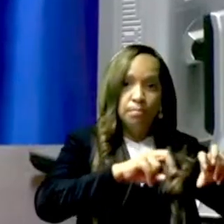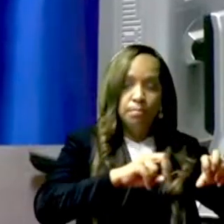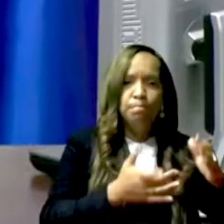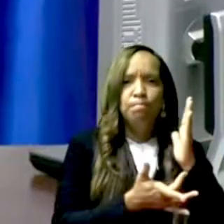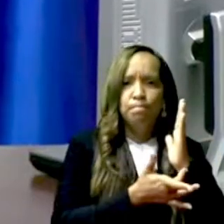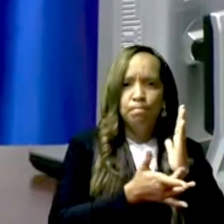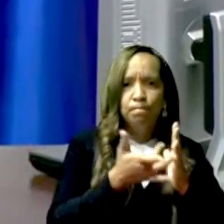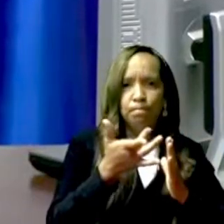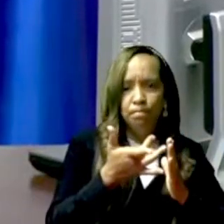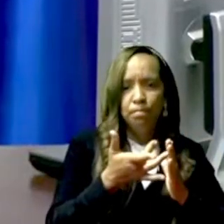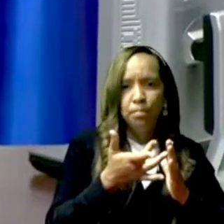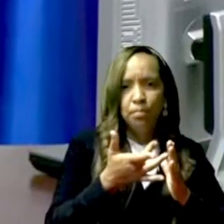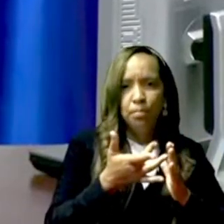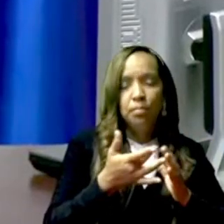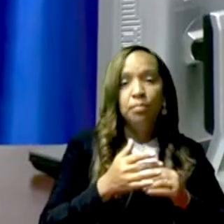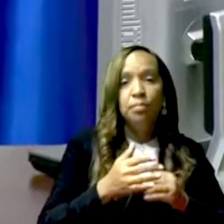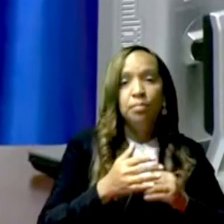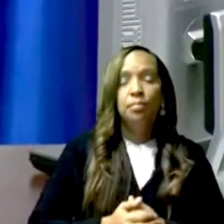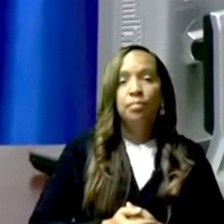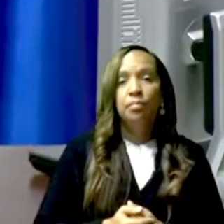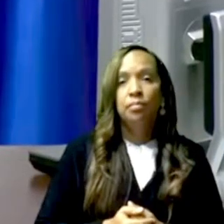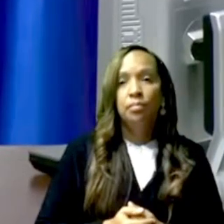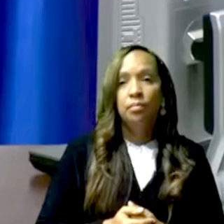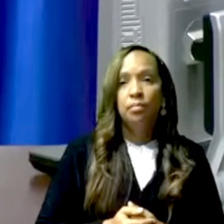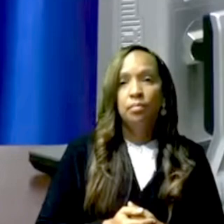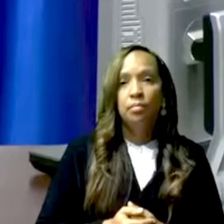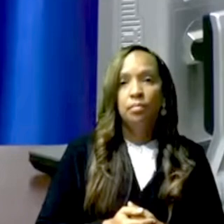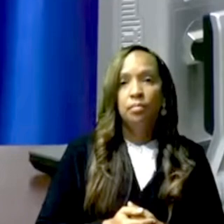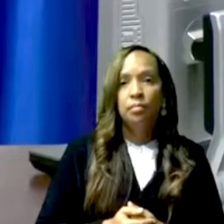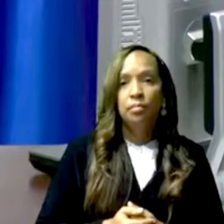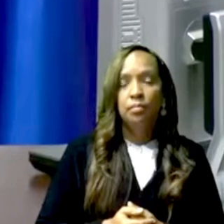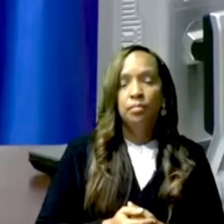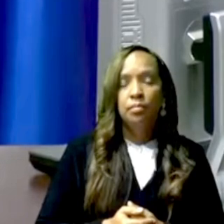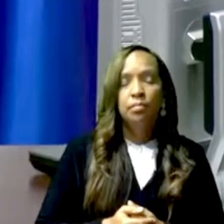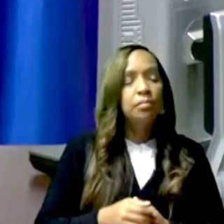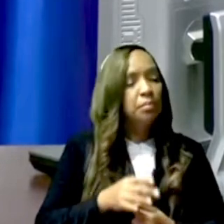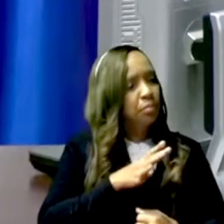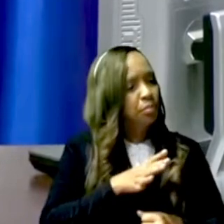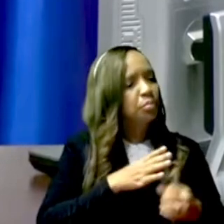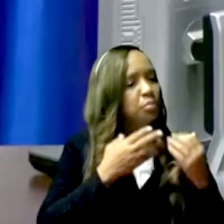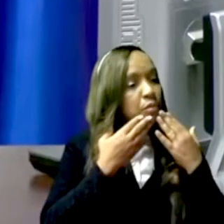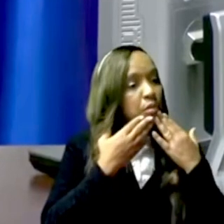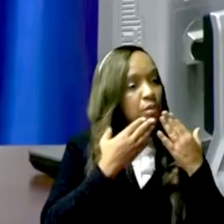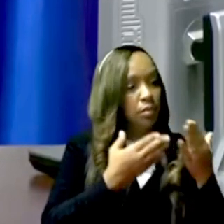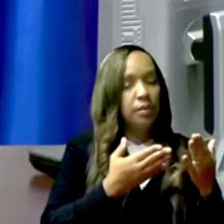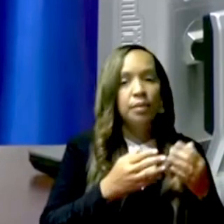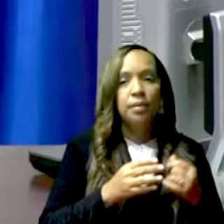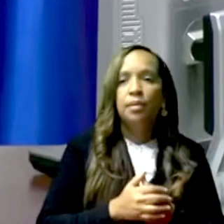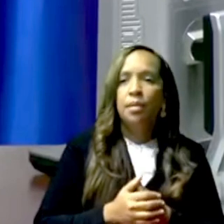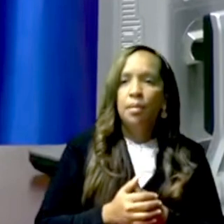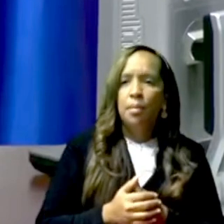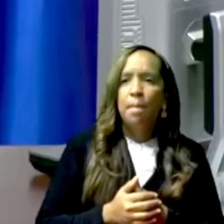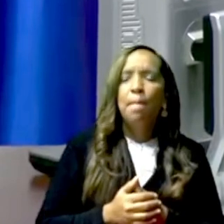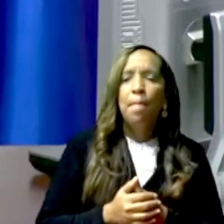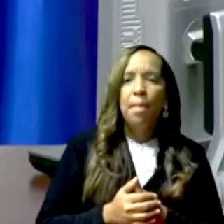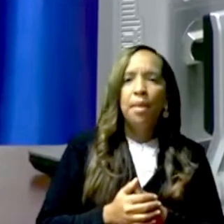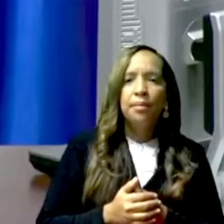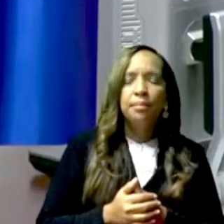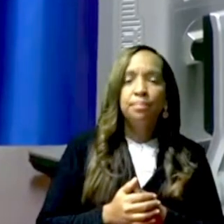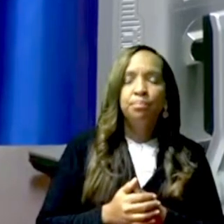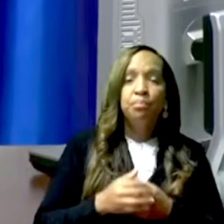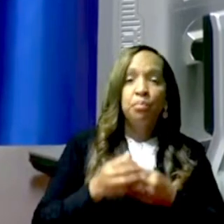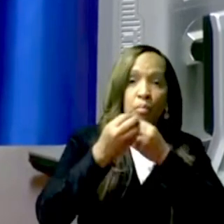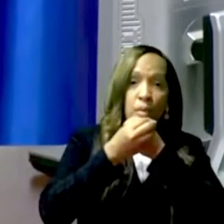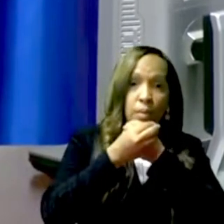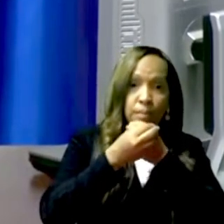honorable diputado. Me informan de secretaría que el proyecto puede ir a ambas comisiones, que por